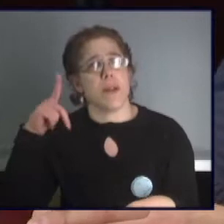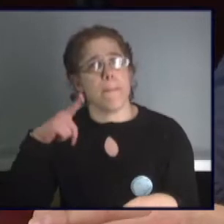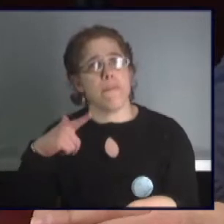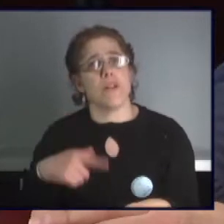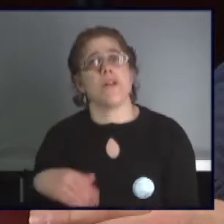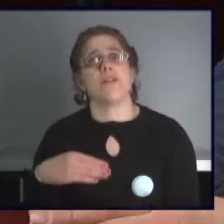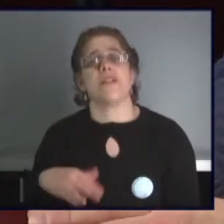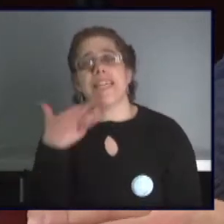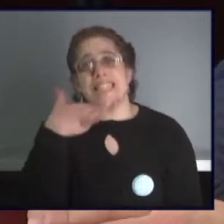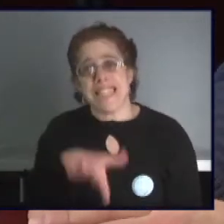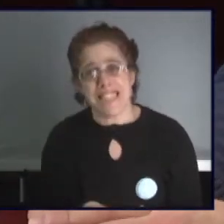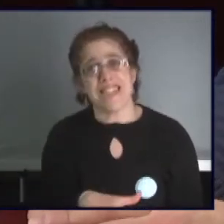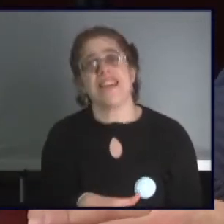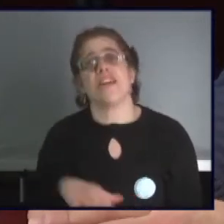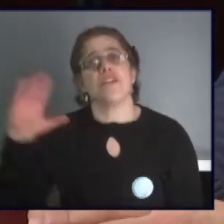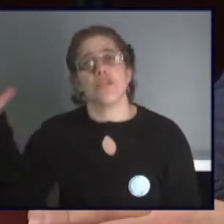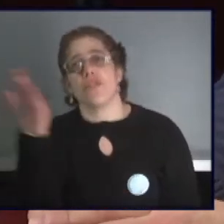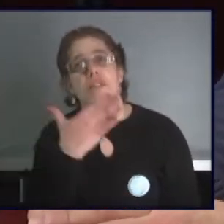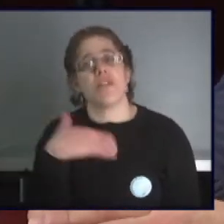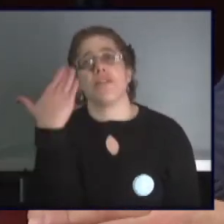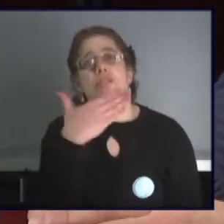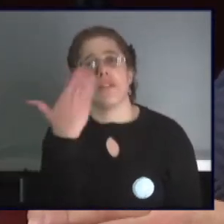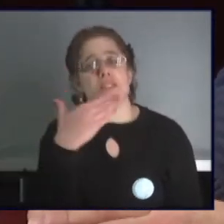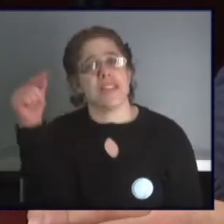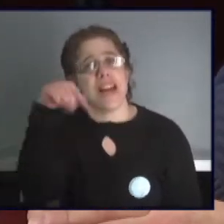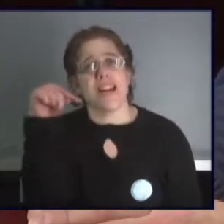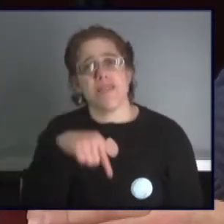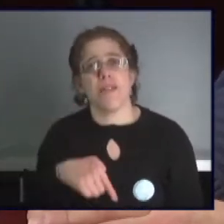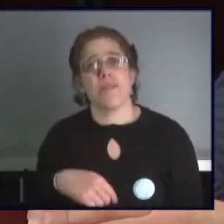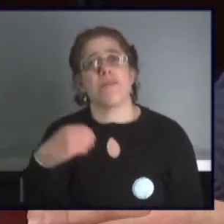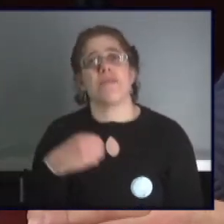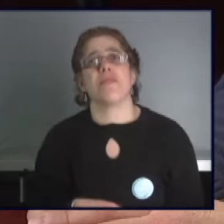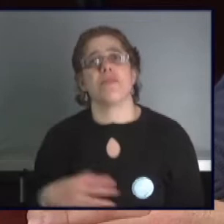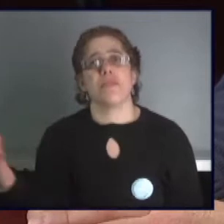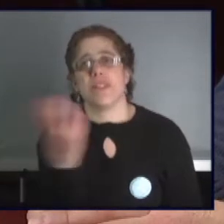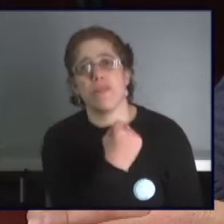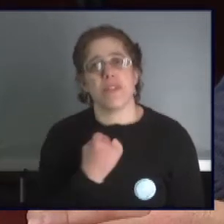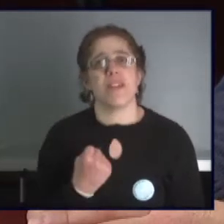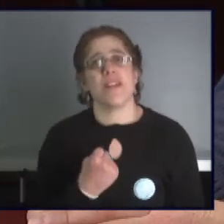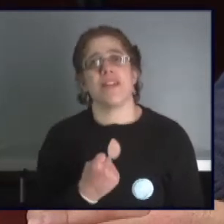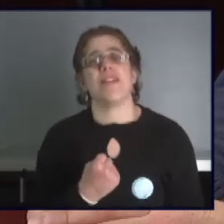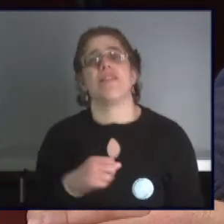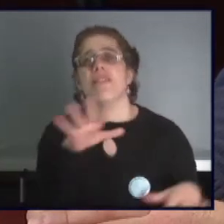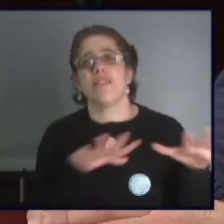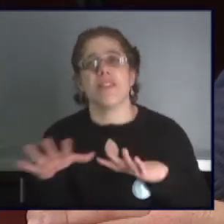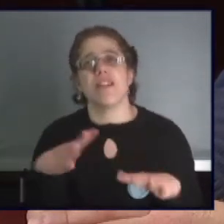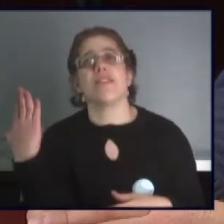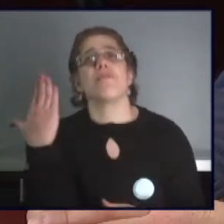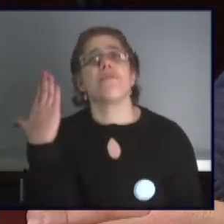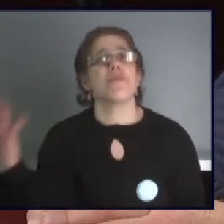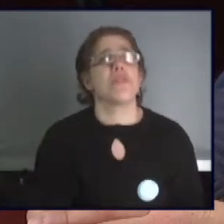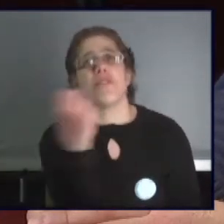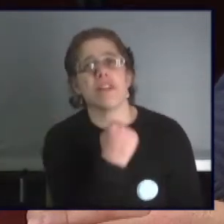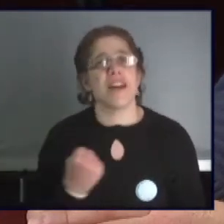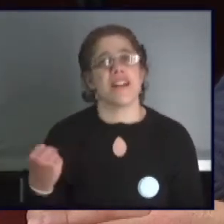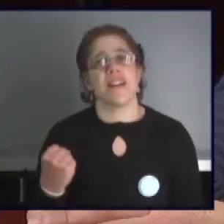poder comprender todo lo que se dice aquí así que para nosotros es un desafío lo queríamos hacer se pudo lograr y